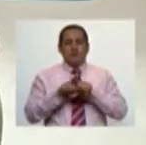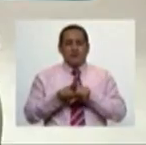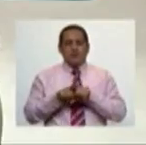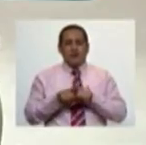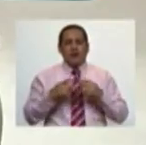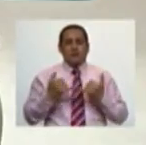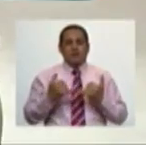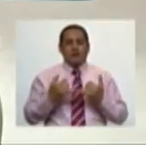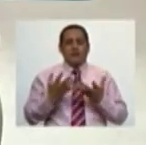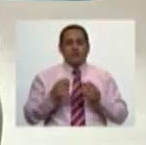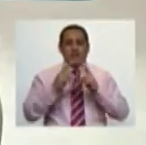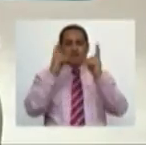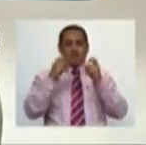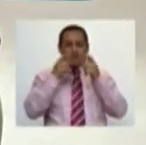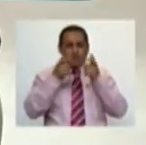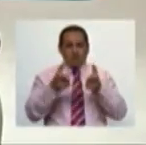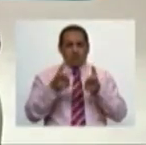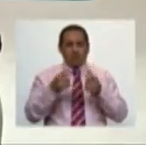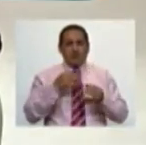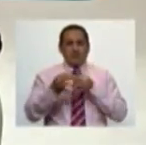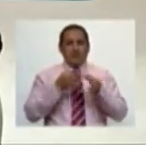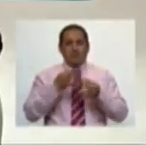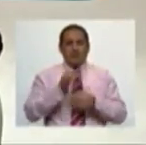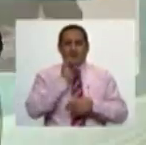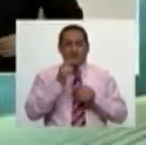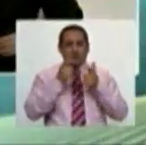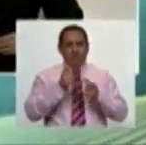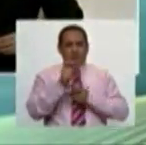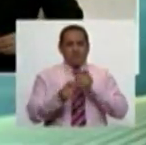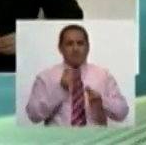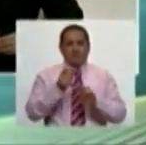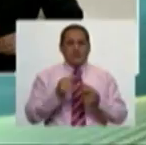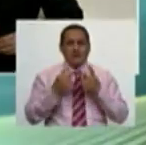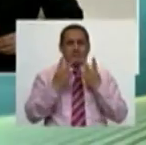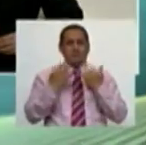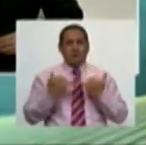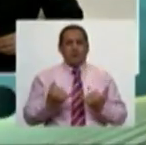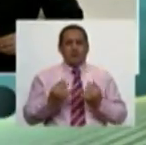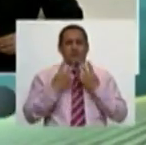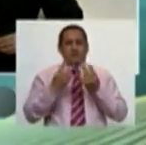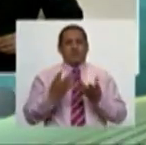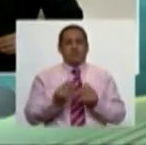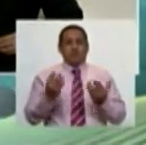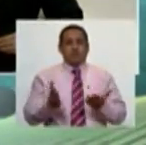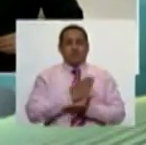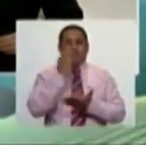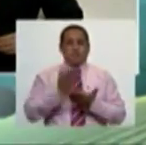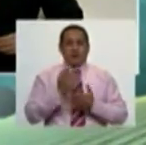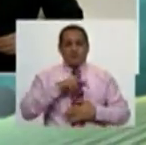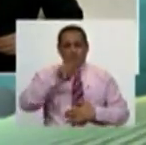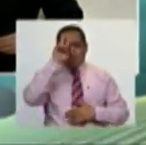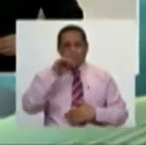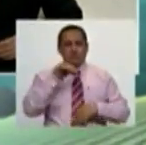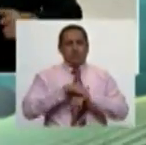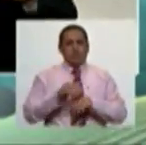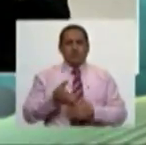en ese sentido, este tema lo hemos dedicado un poco a la inseguridad ciudadana que en realidad está asolando a